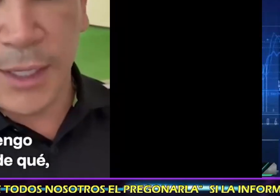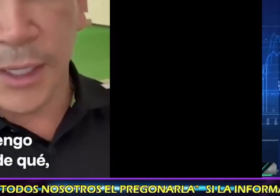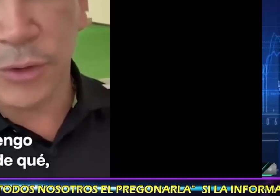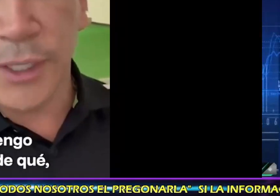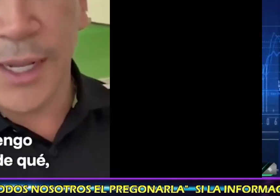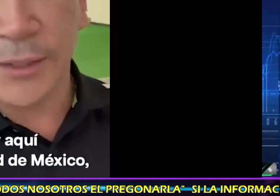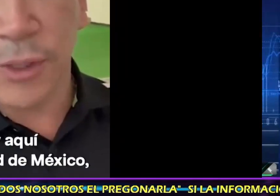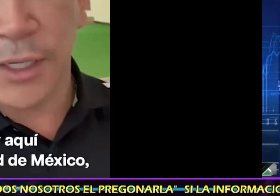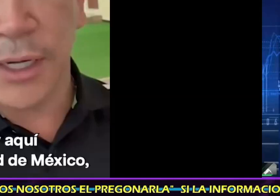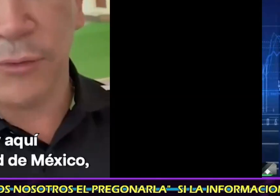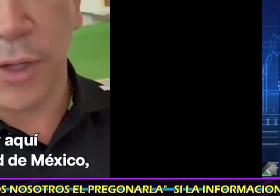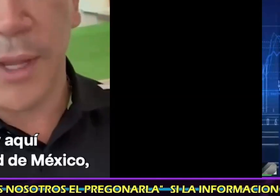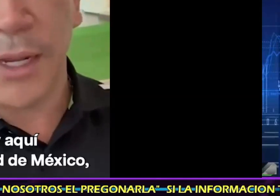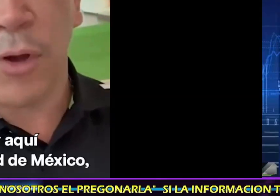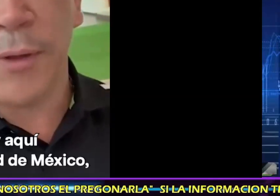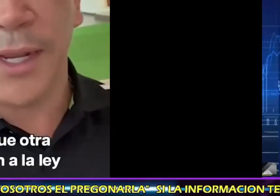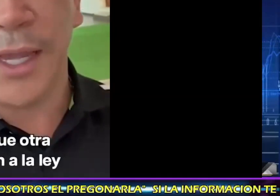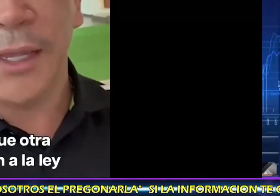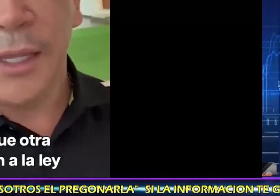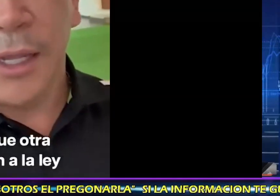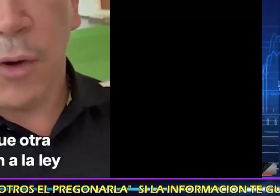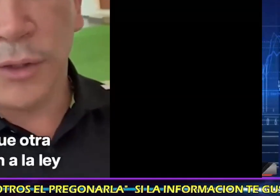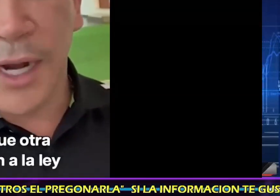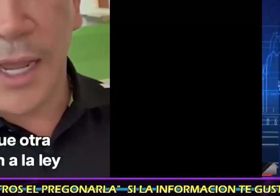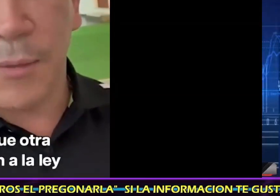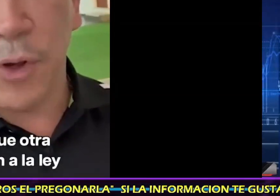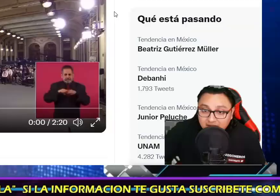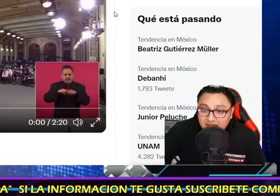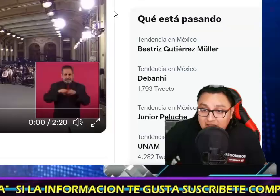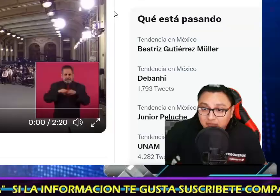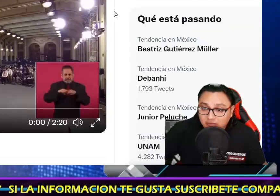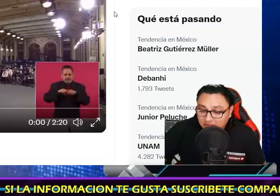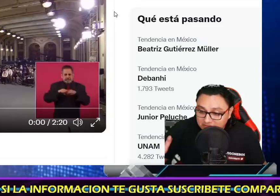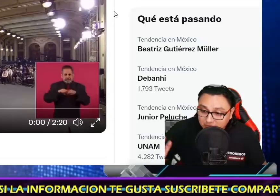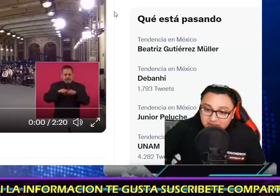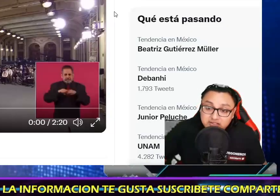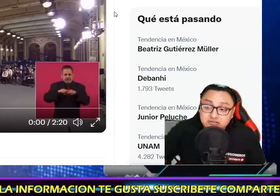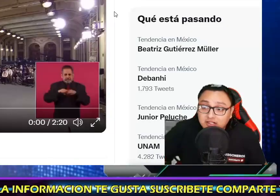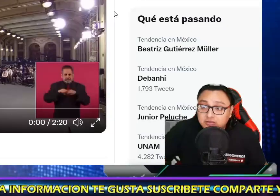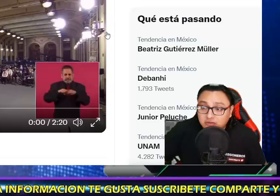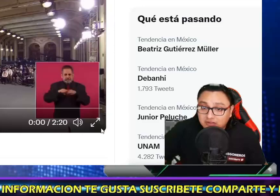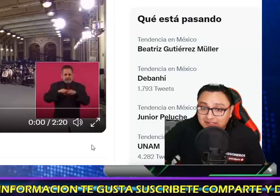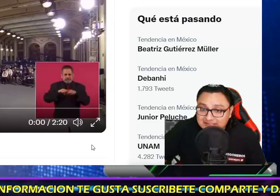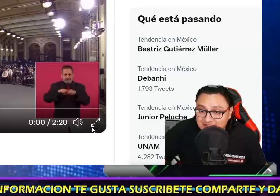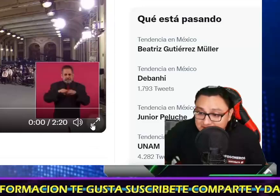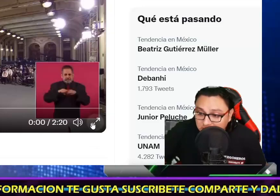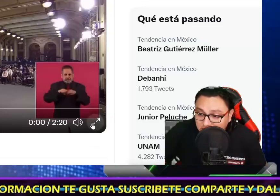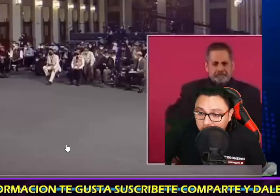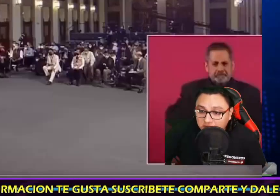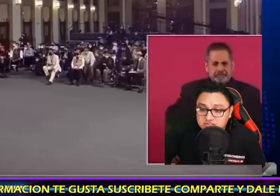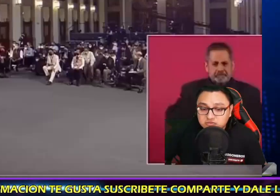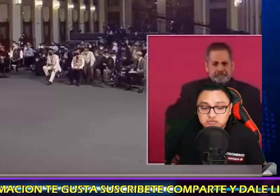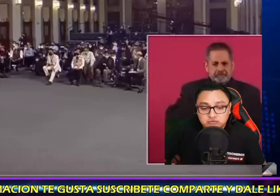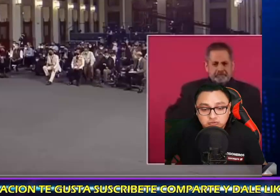muy preocupada y demás, que la dictadura, que no sé qué. AMLO, sobre el caso de Alejandro Moreno Cárdenas, esto